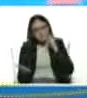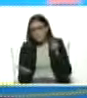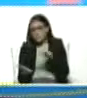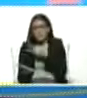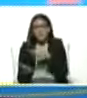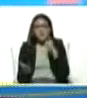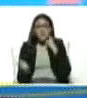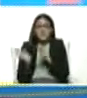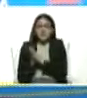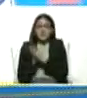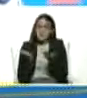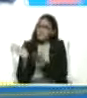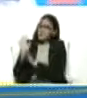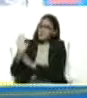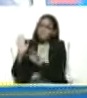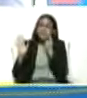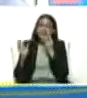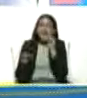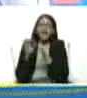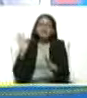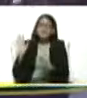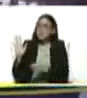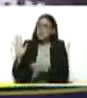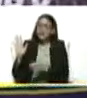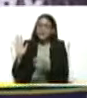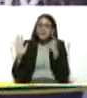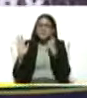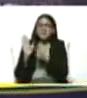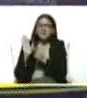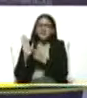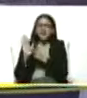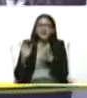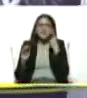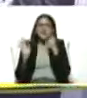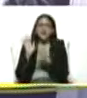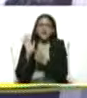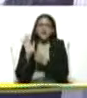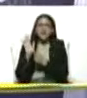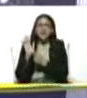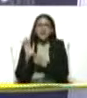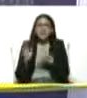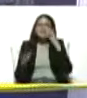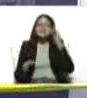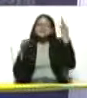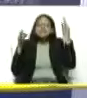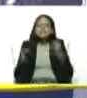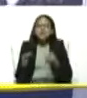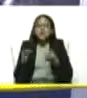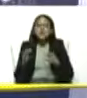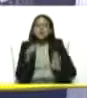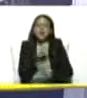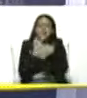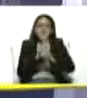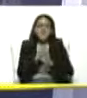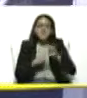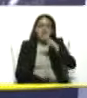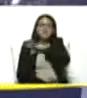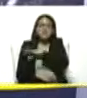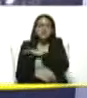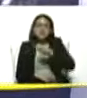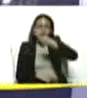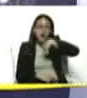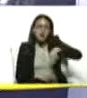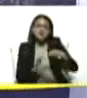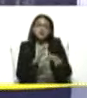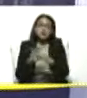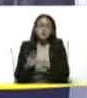Mira lo que me apareció aquí. Y el libro habla, el libro te dice cosas. Seguridad ciudadana y defensa. Un buen tema donde hemos